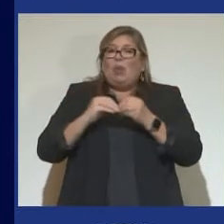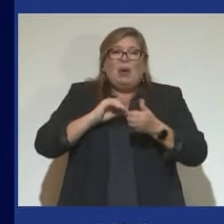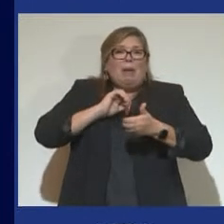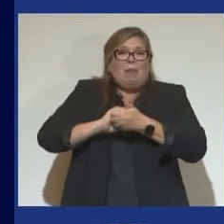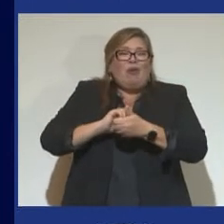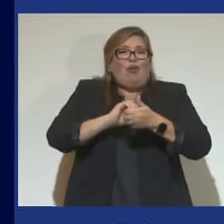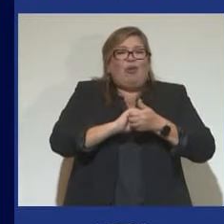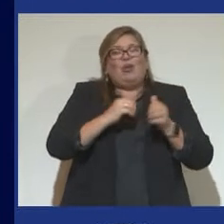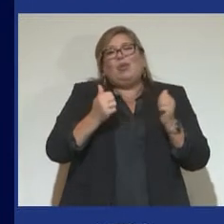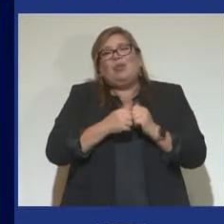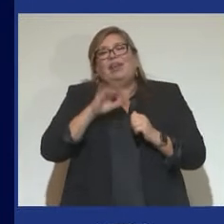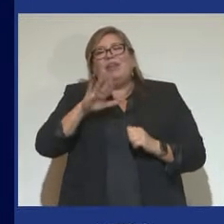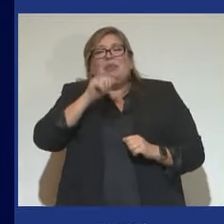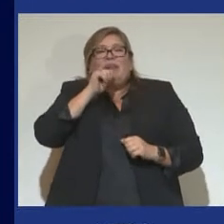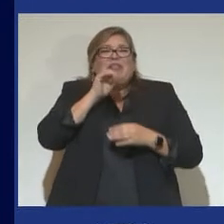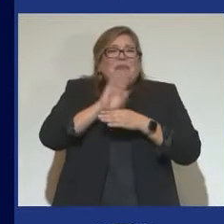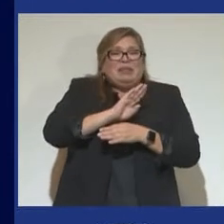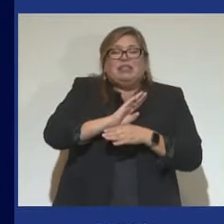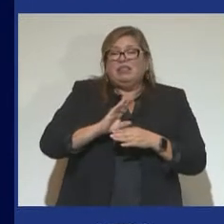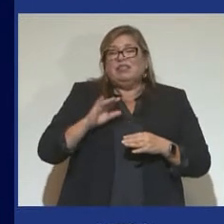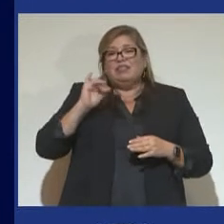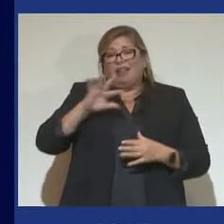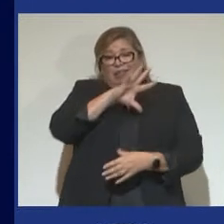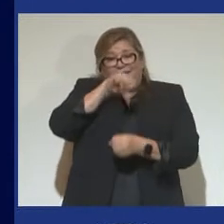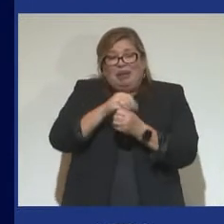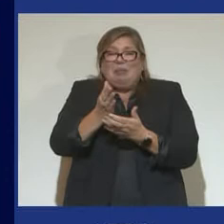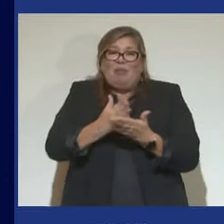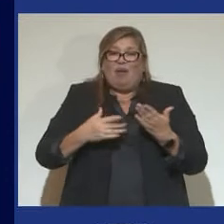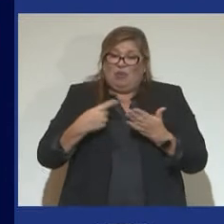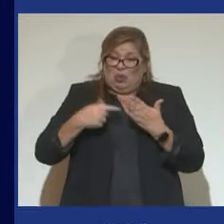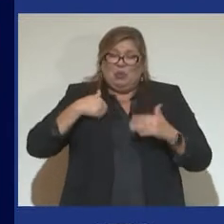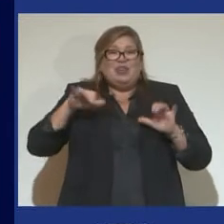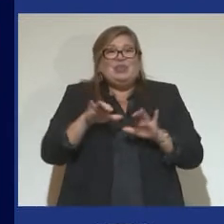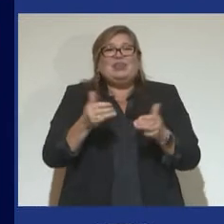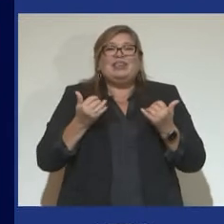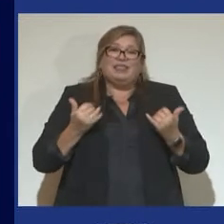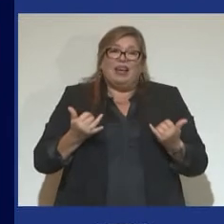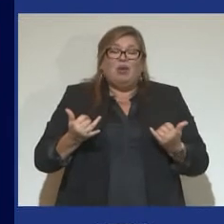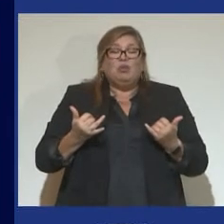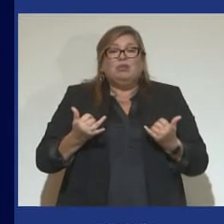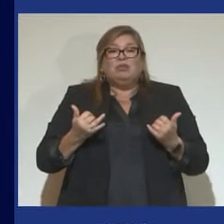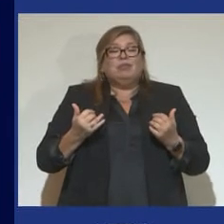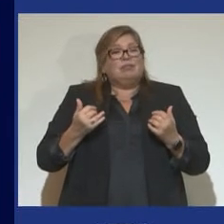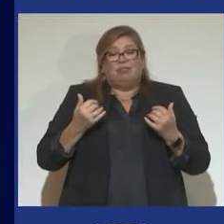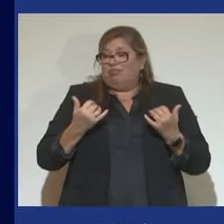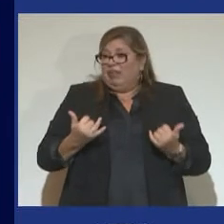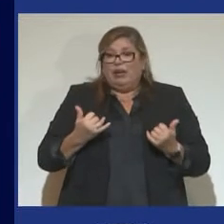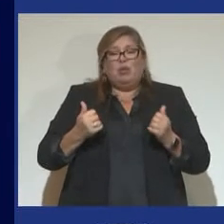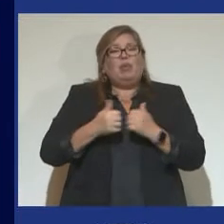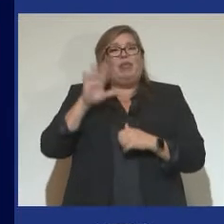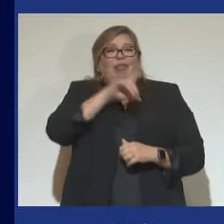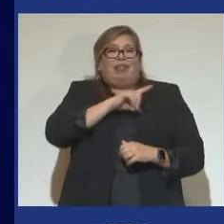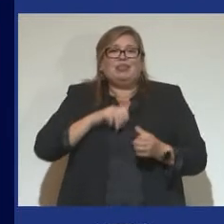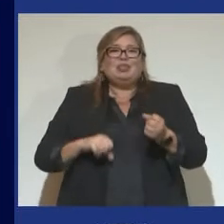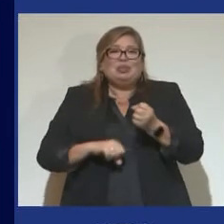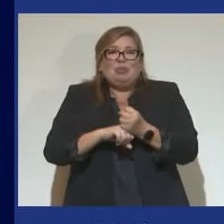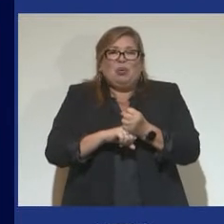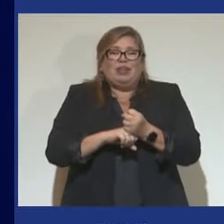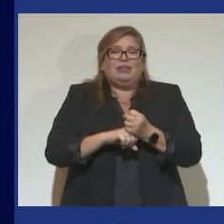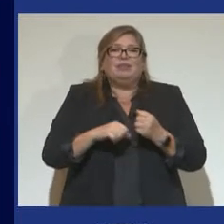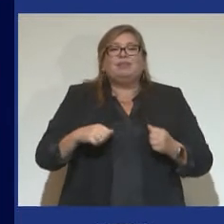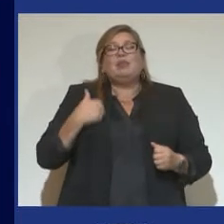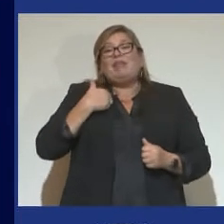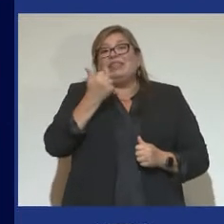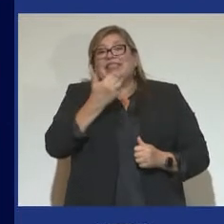programas o perdón mensajes de de salud pública de interés público y trabajar con apoyo de la